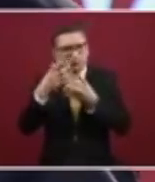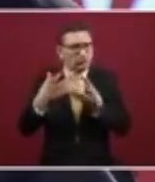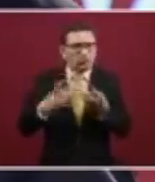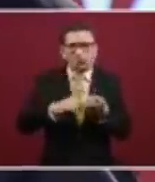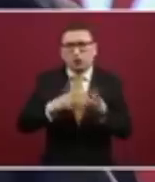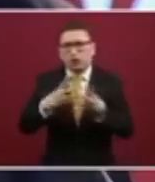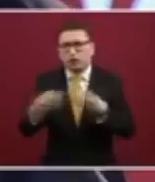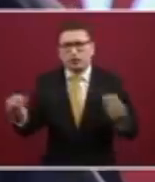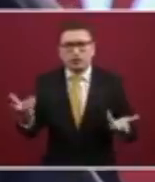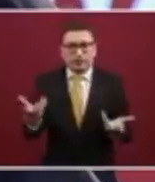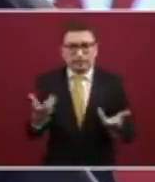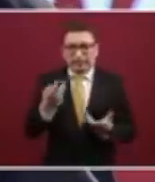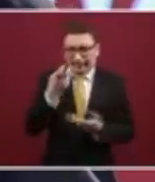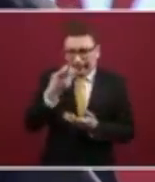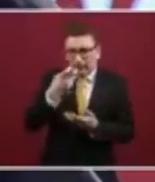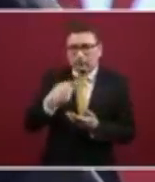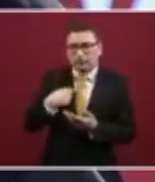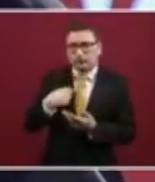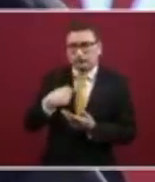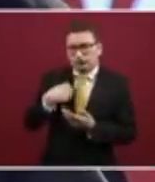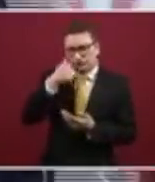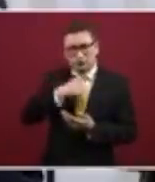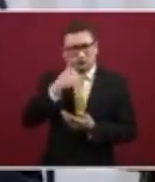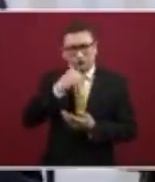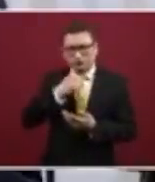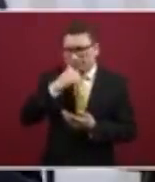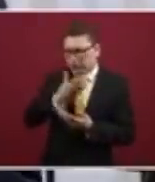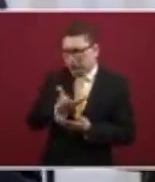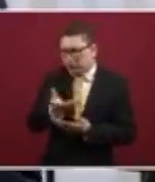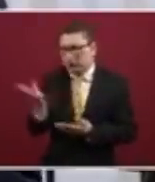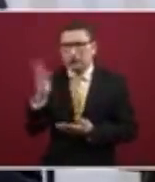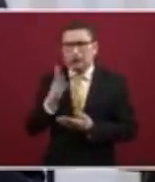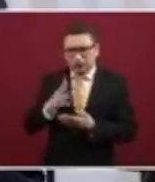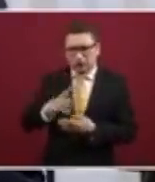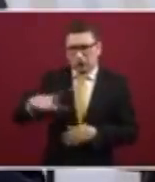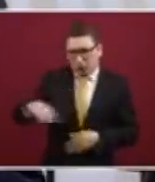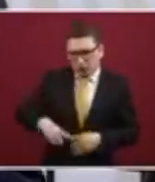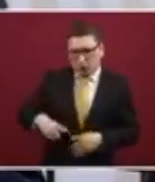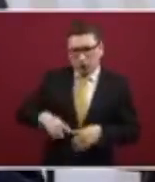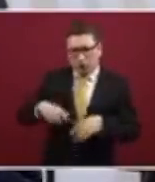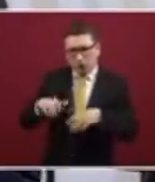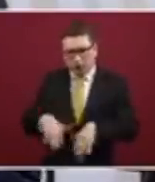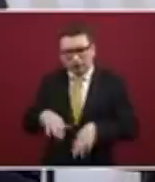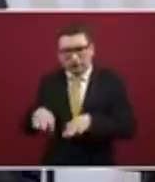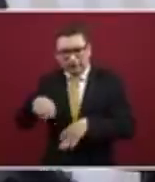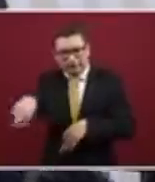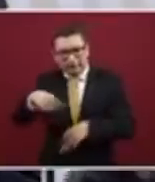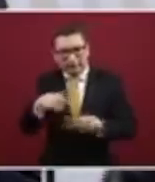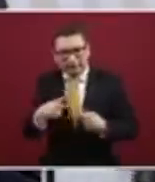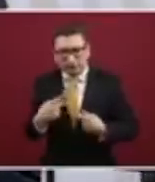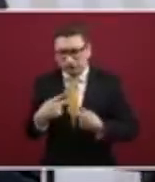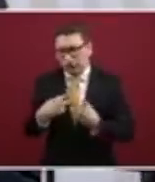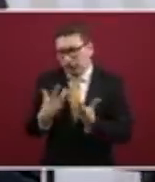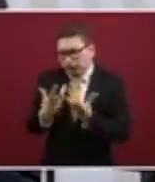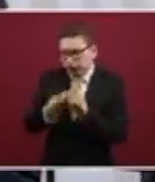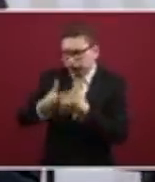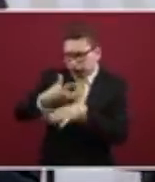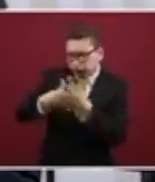me apoyo mucho en los servidores públicos. Lo mismo en el caso